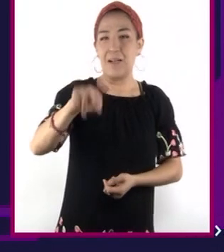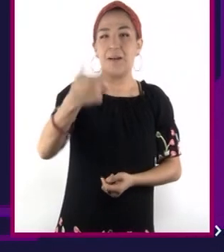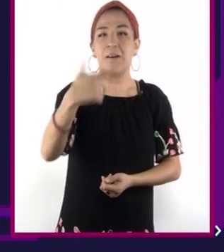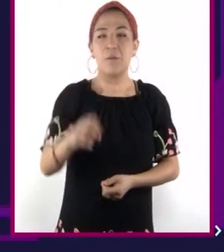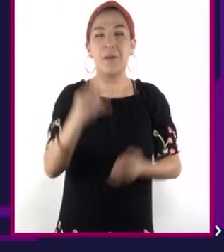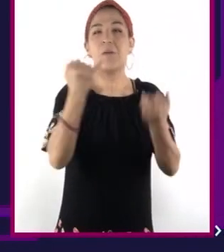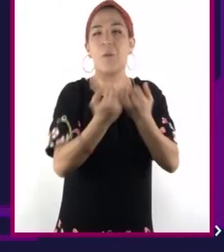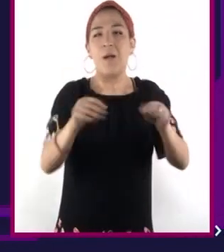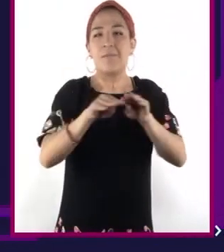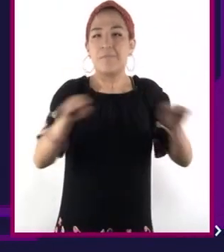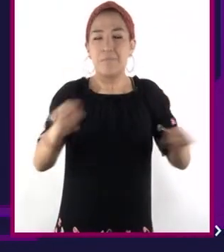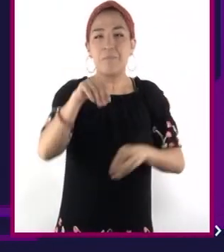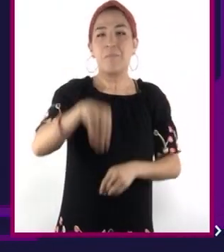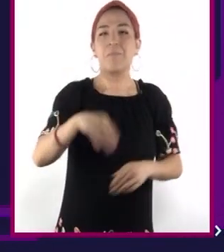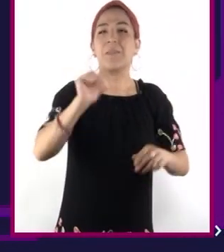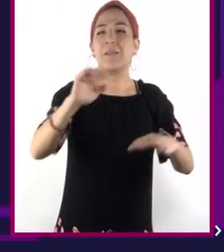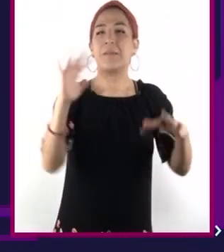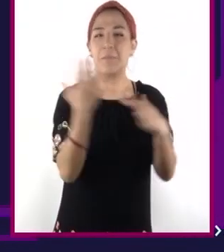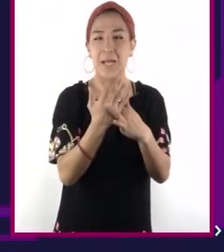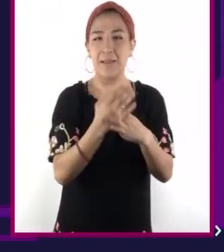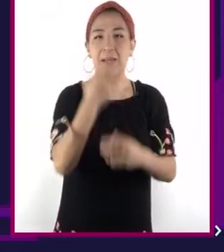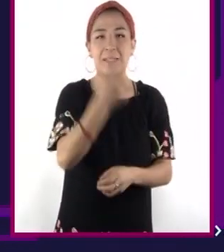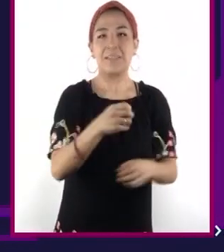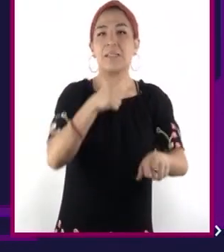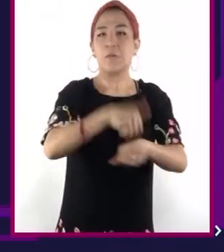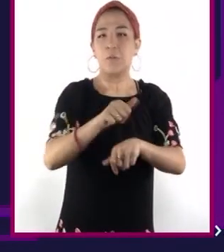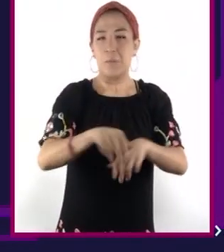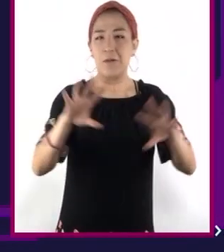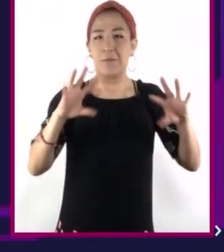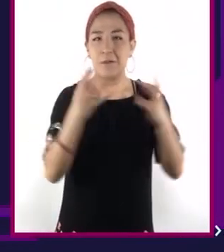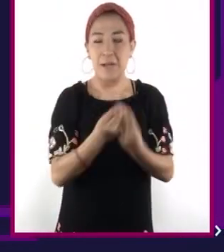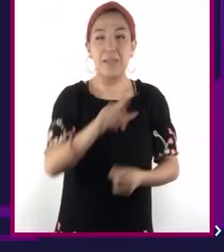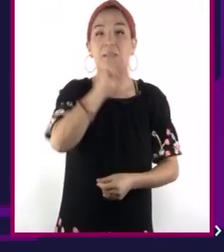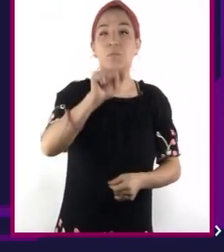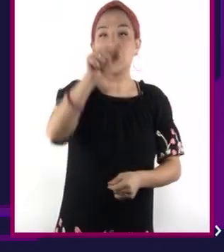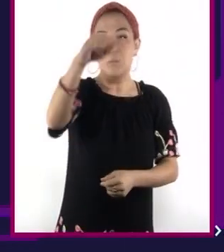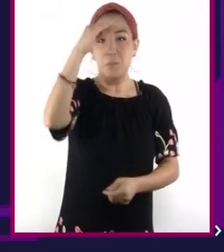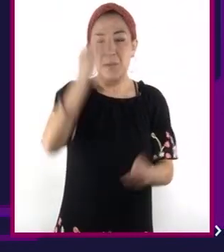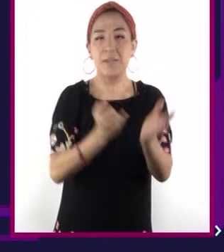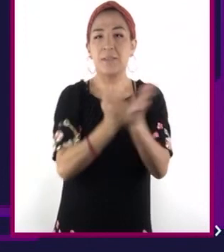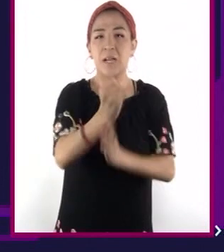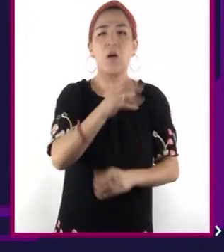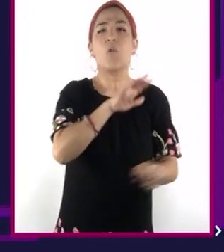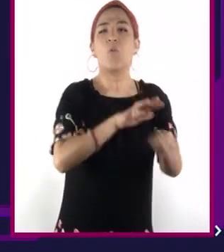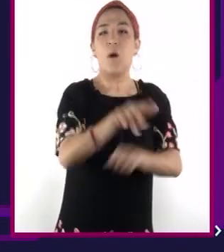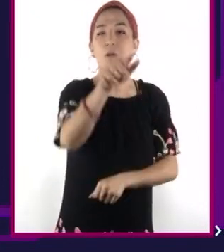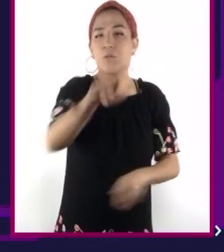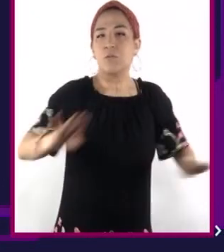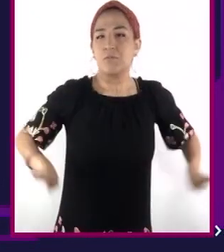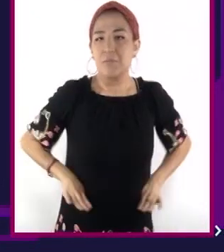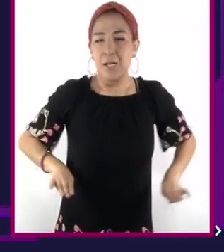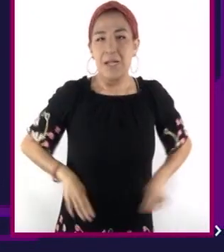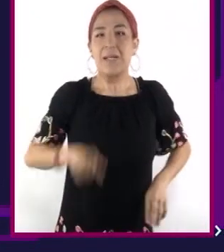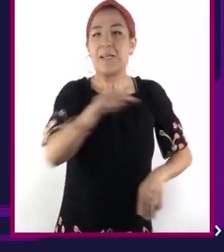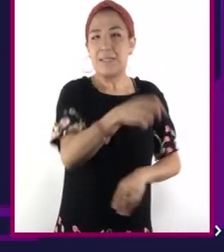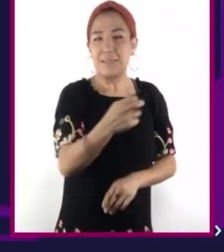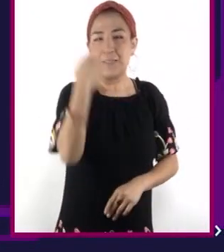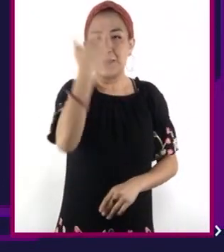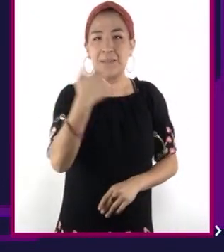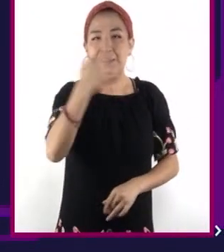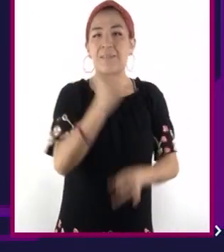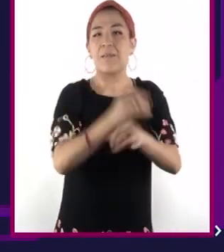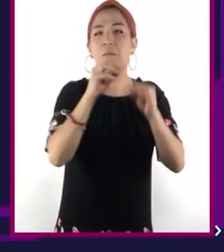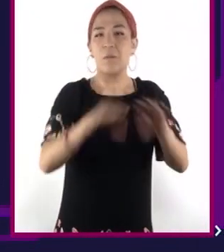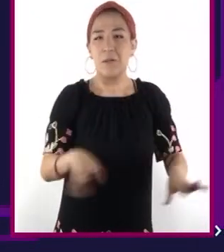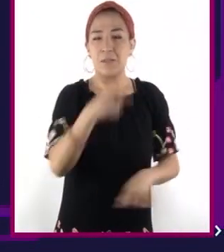la desviación media de un conjunto de datos, y decidir cuál de ellas conviene más en el análisis de